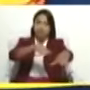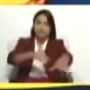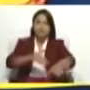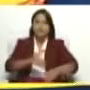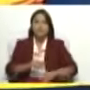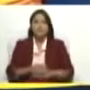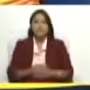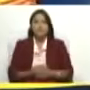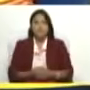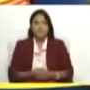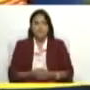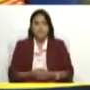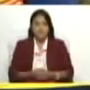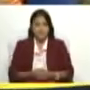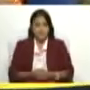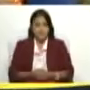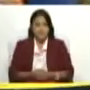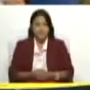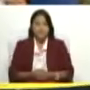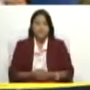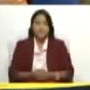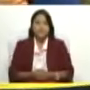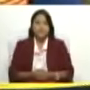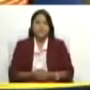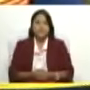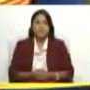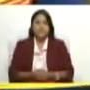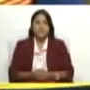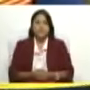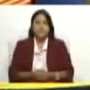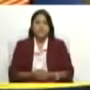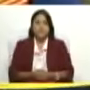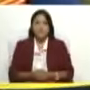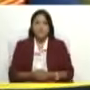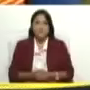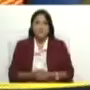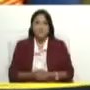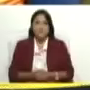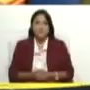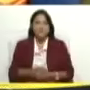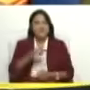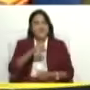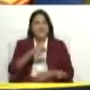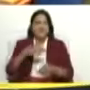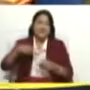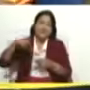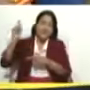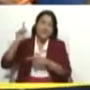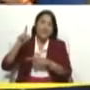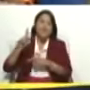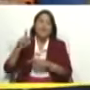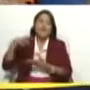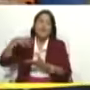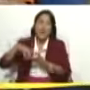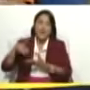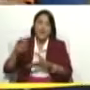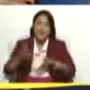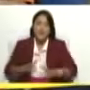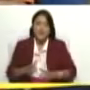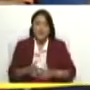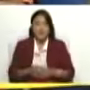costa el Lolo bellorín está por allá por ocumare disfrutando Igualmente